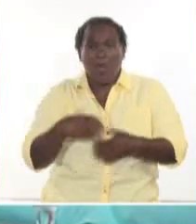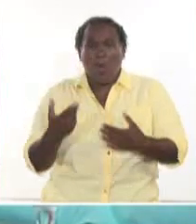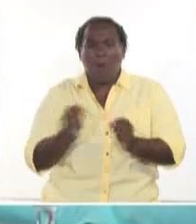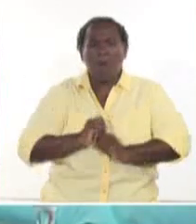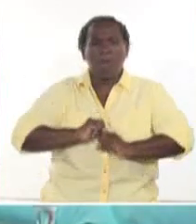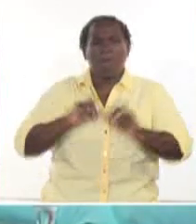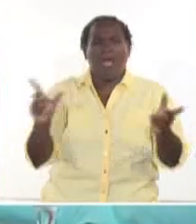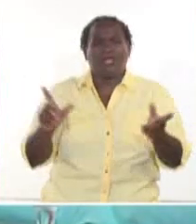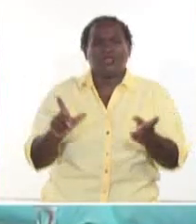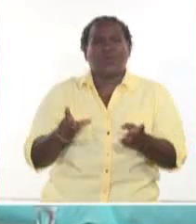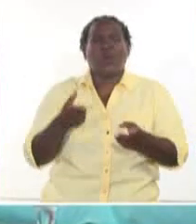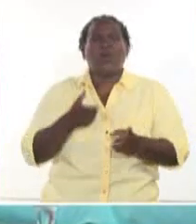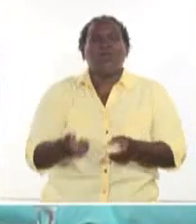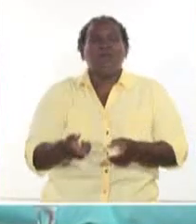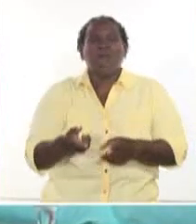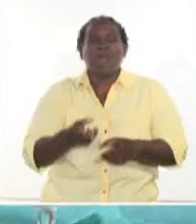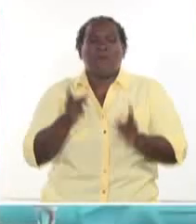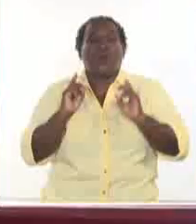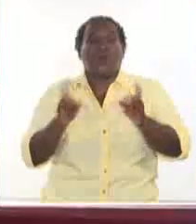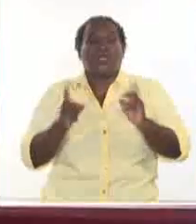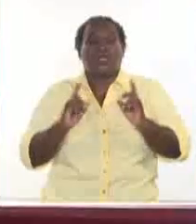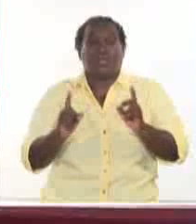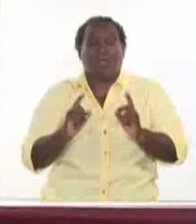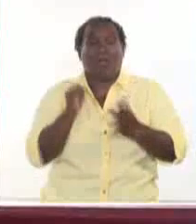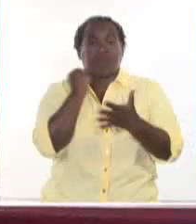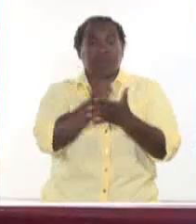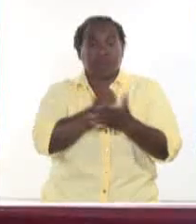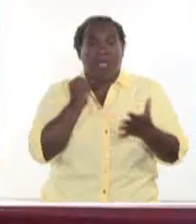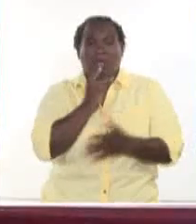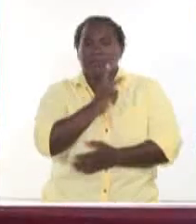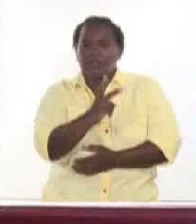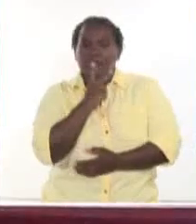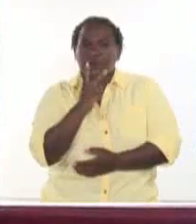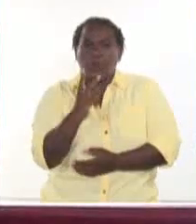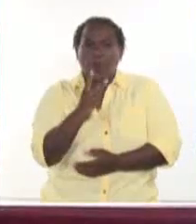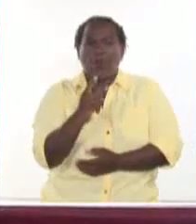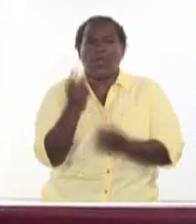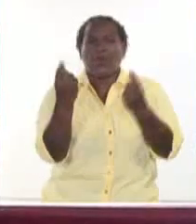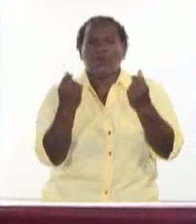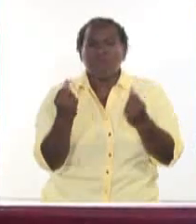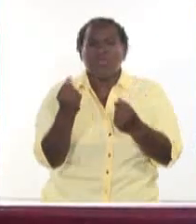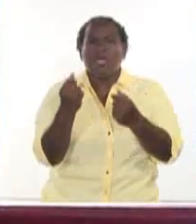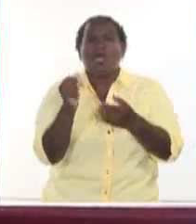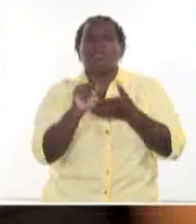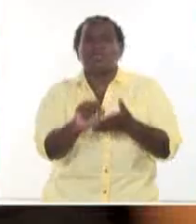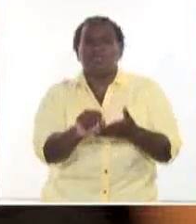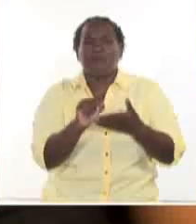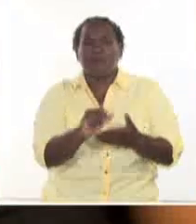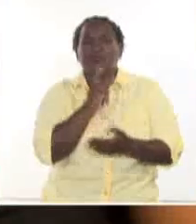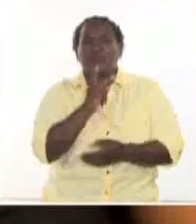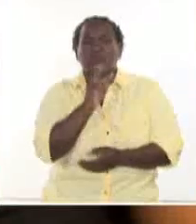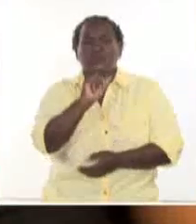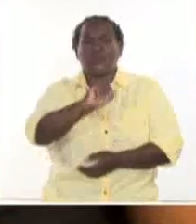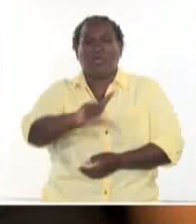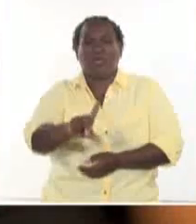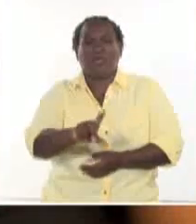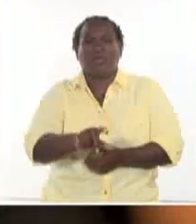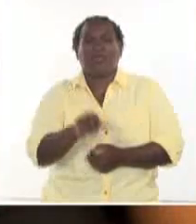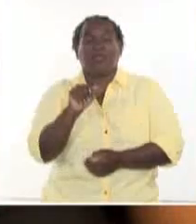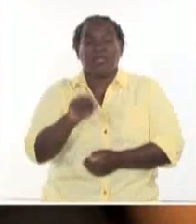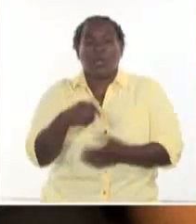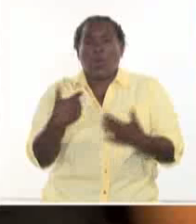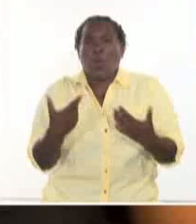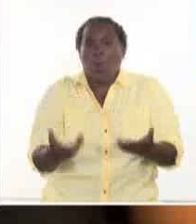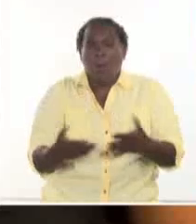país aprobadas para la atención a la economía, los servicios y la atención social, y cómo marcha la implementación del programa